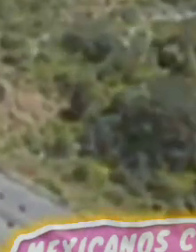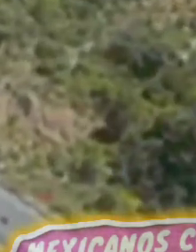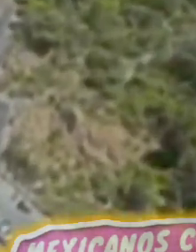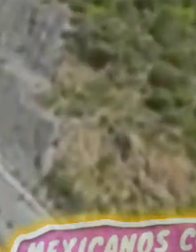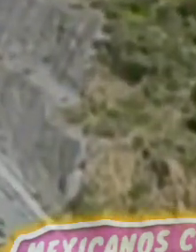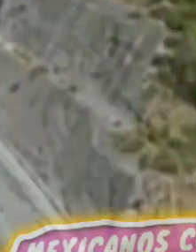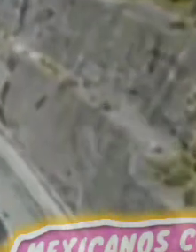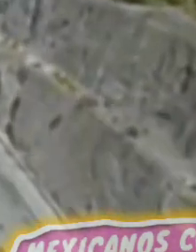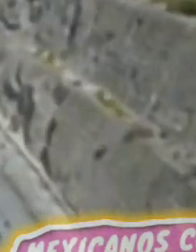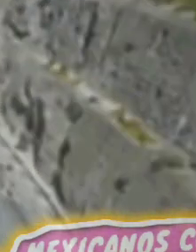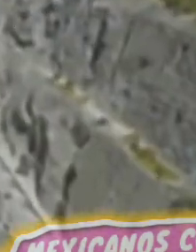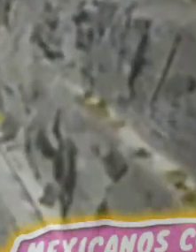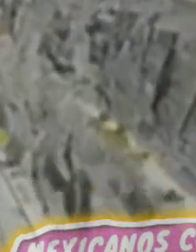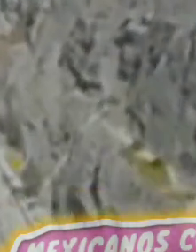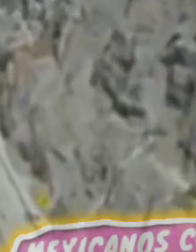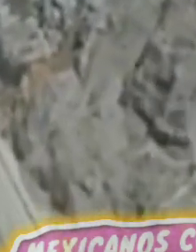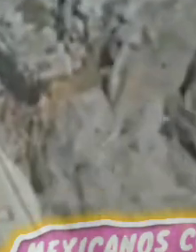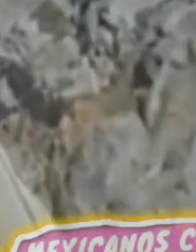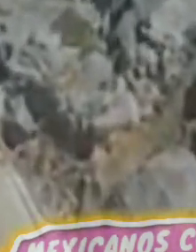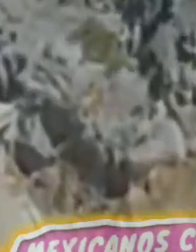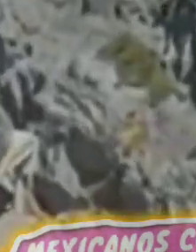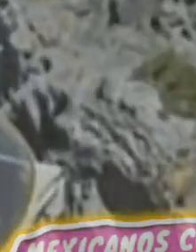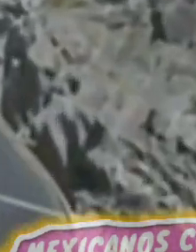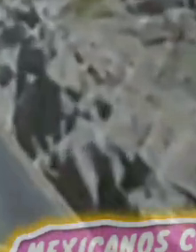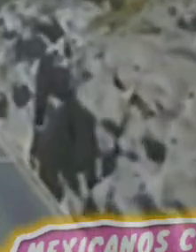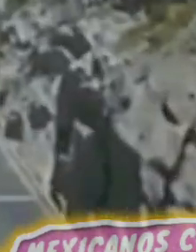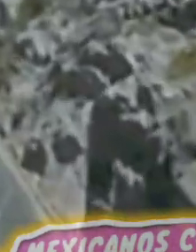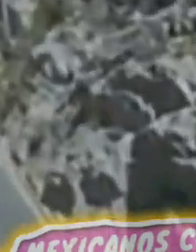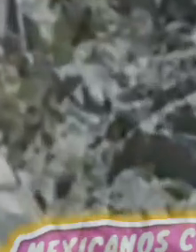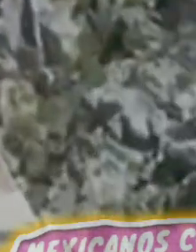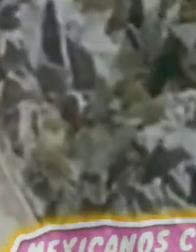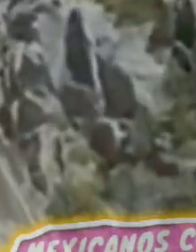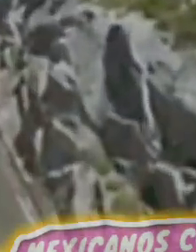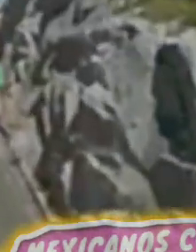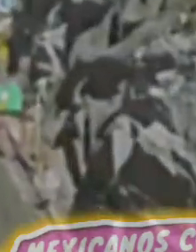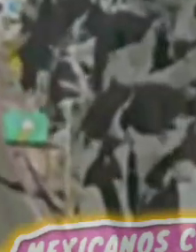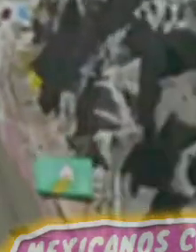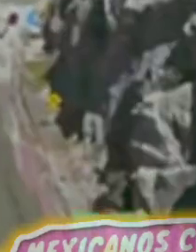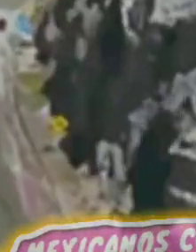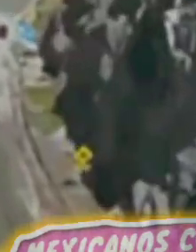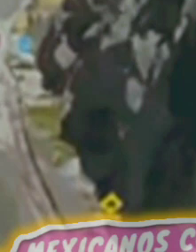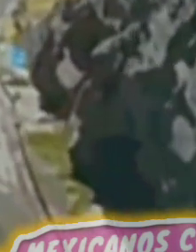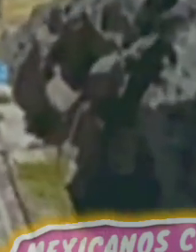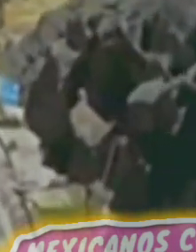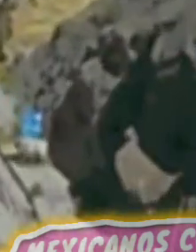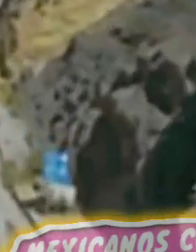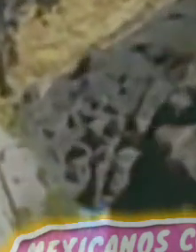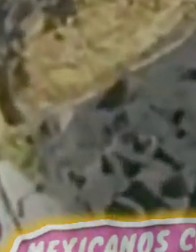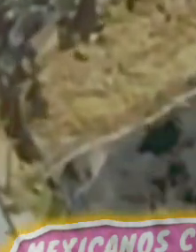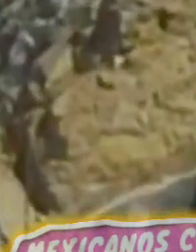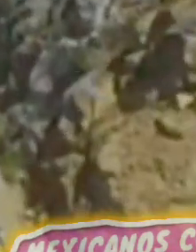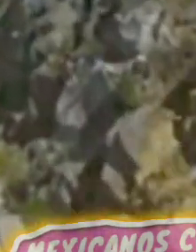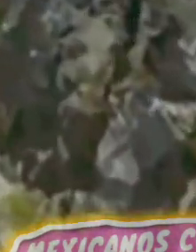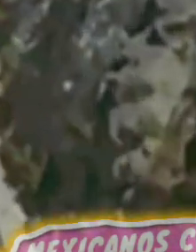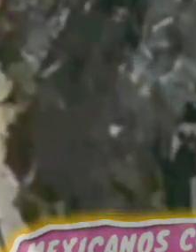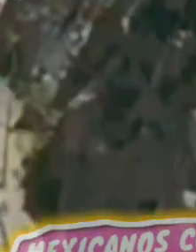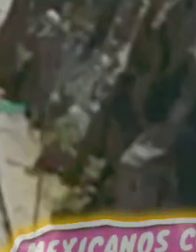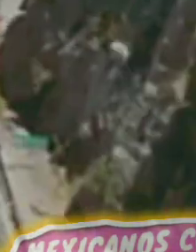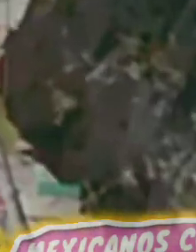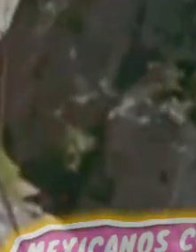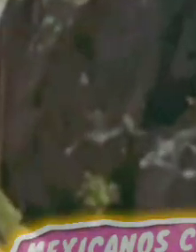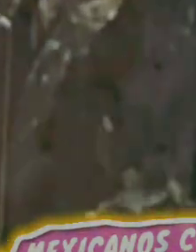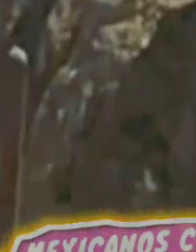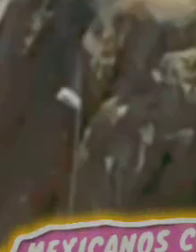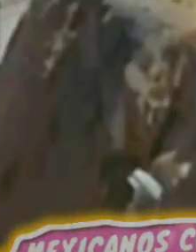que son de Real del Monte al entronque La Huasca. Aquí tenemos varias estructuras, tenemos la ampliación a